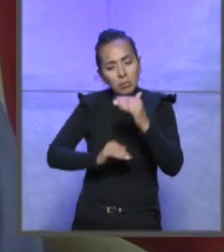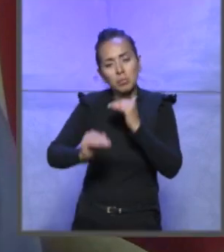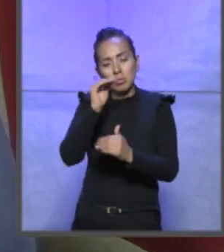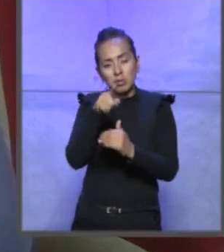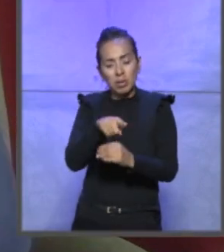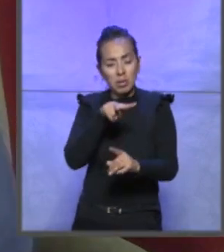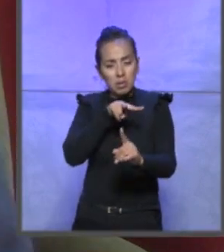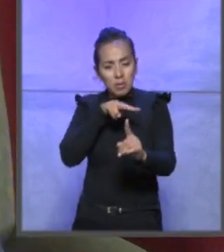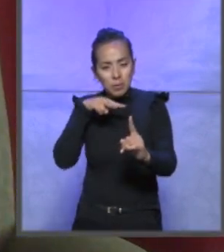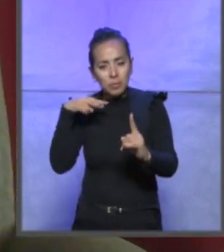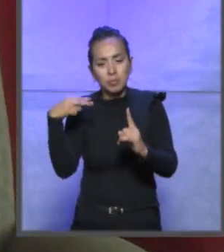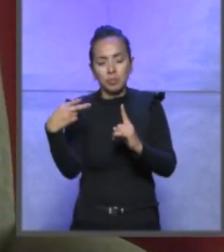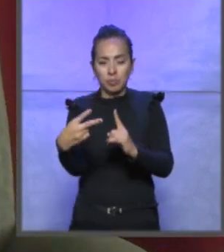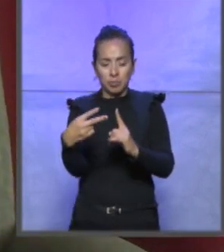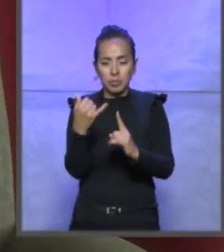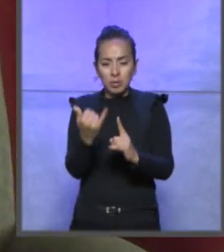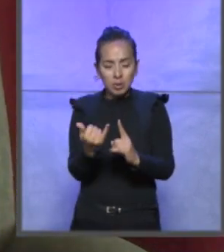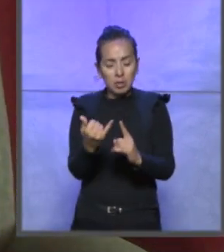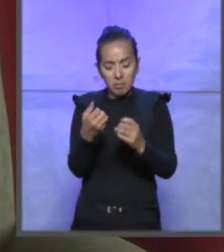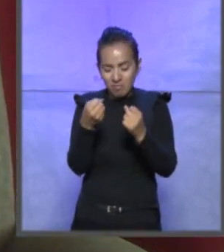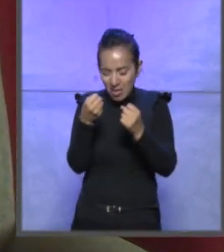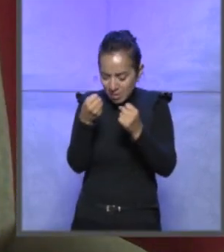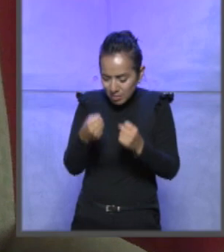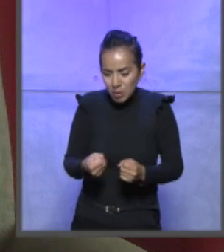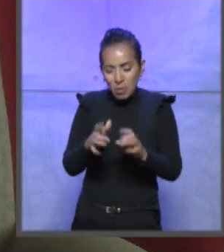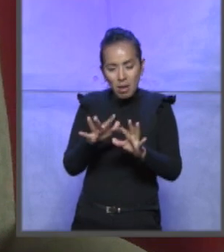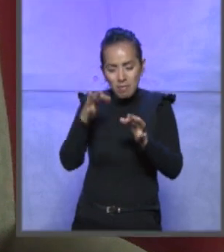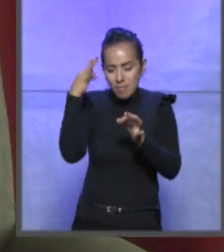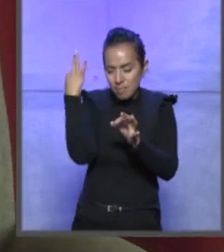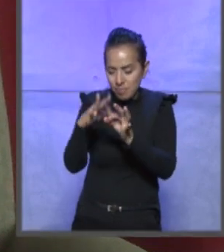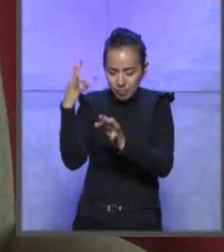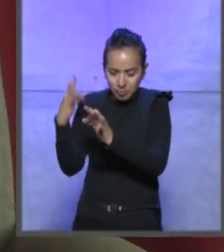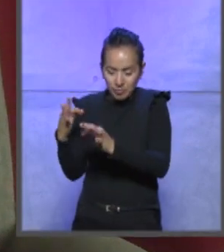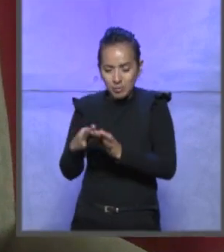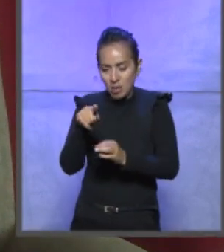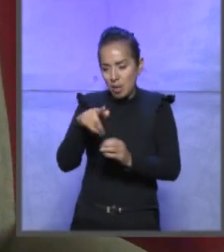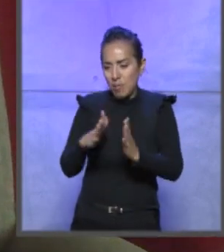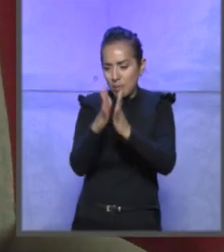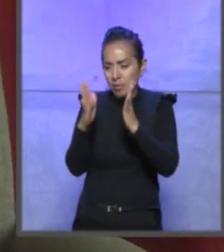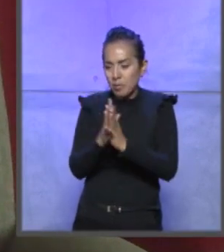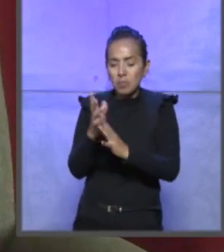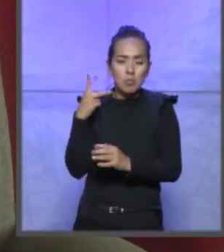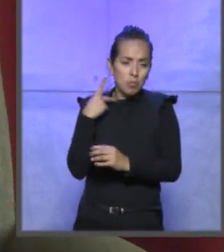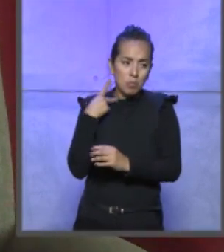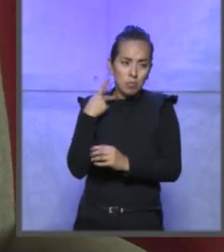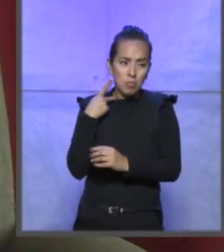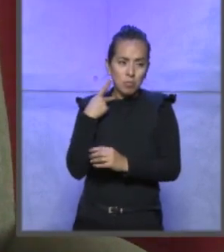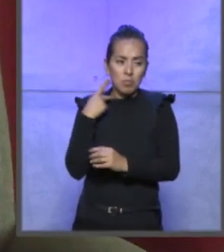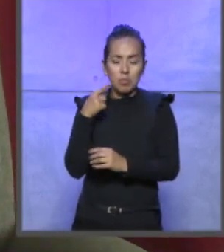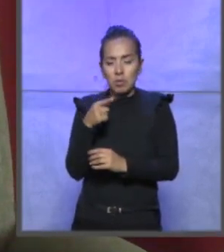avanzar en la visibilización y asegurar, garantizar la participación